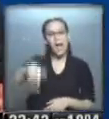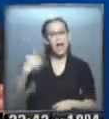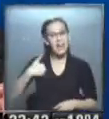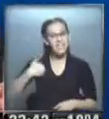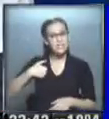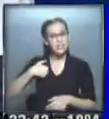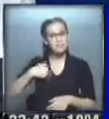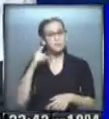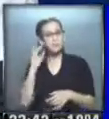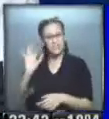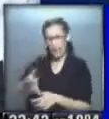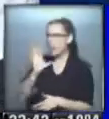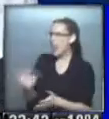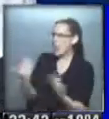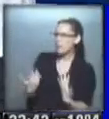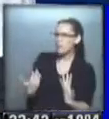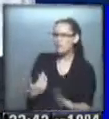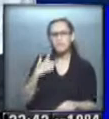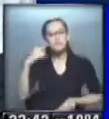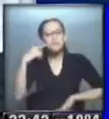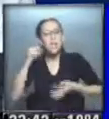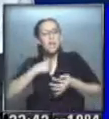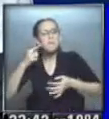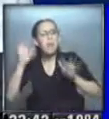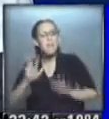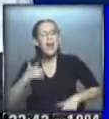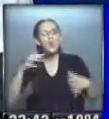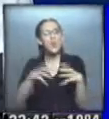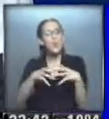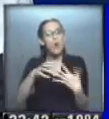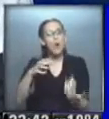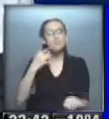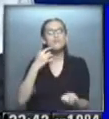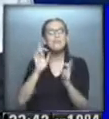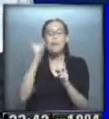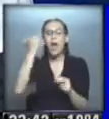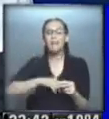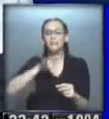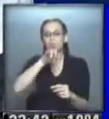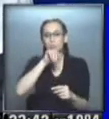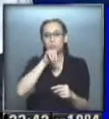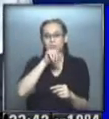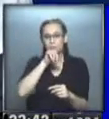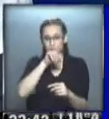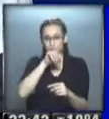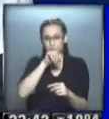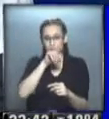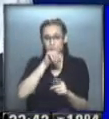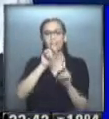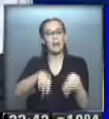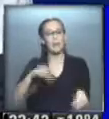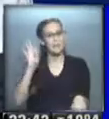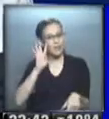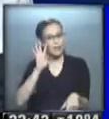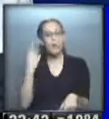se está moviendo? ¿Usted sabe algo? Bueno, están tratando de armar el grupo Movember Argentina. Estoy tuiteando justamente el grupo que se está tratando de armar a través de Facebook, pero